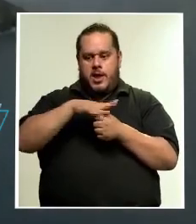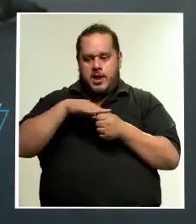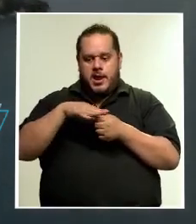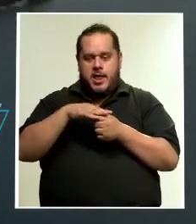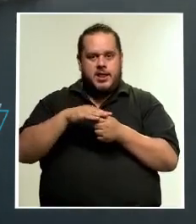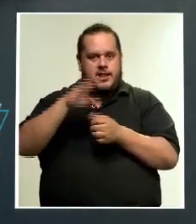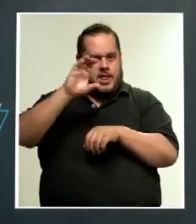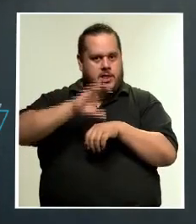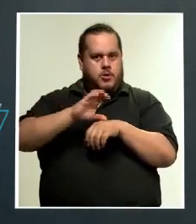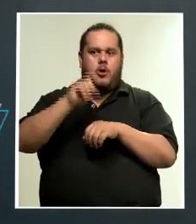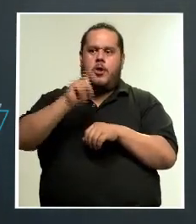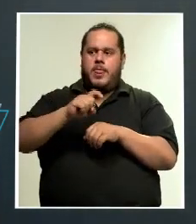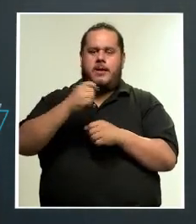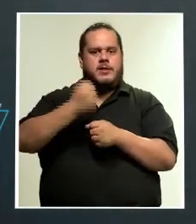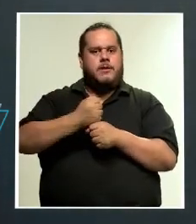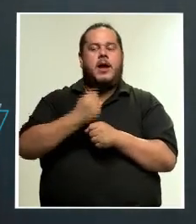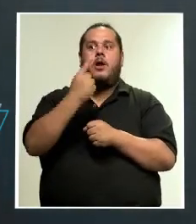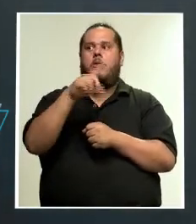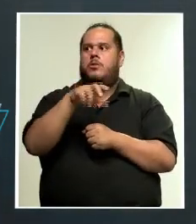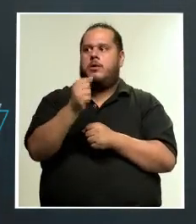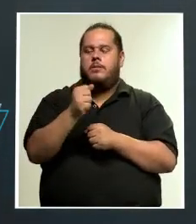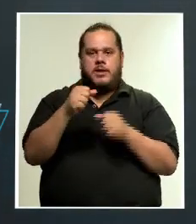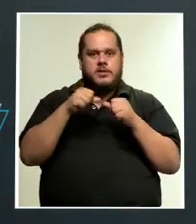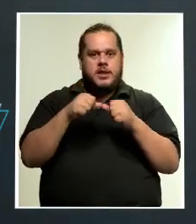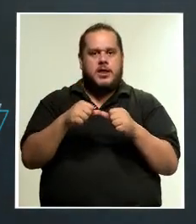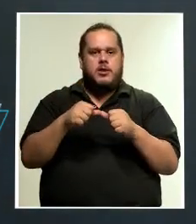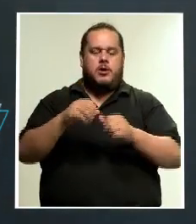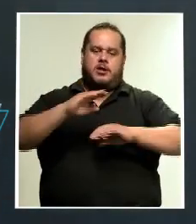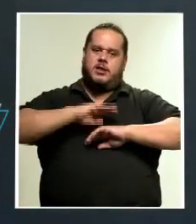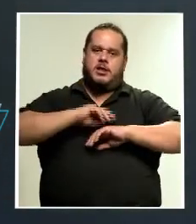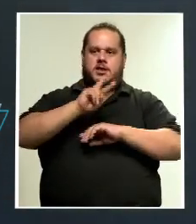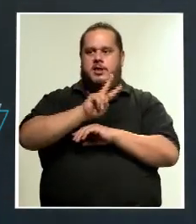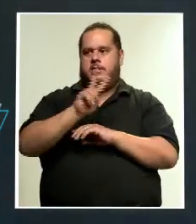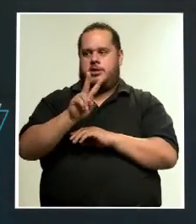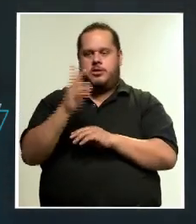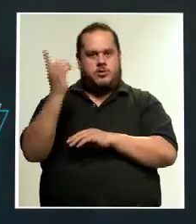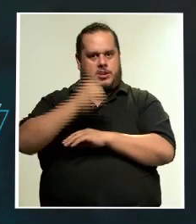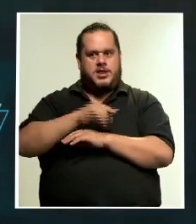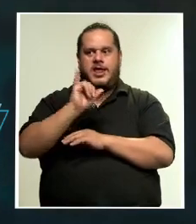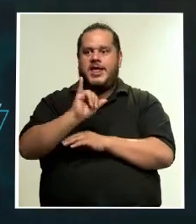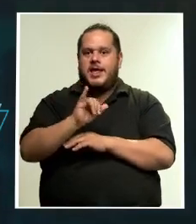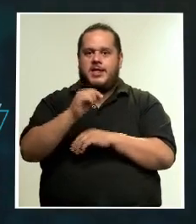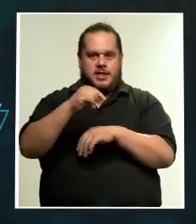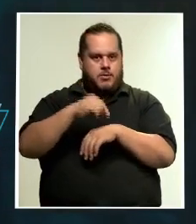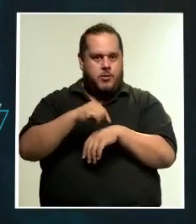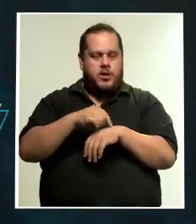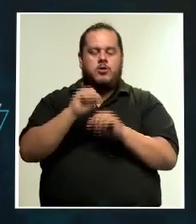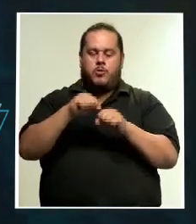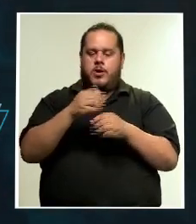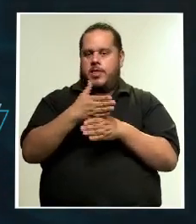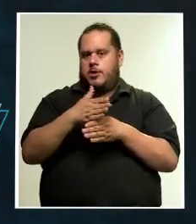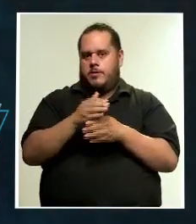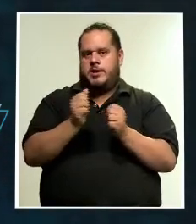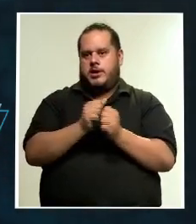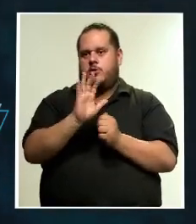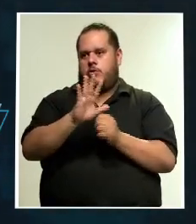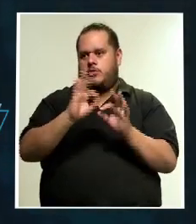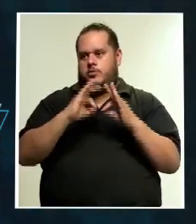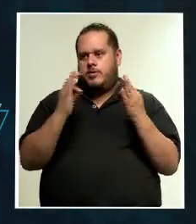debe trabajar durante un mes seguido y descansa 22 días. En ese momento es que puede compartir con su